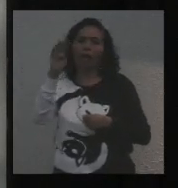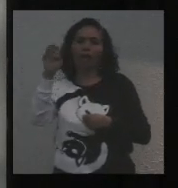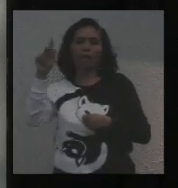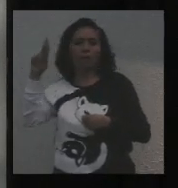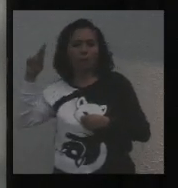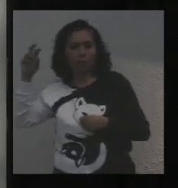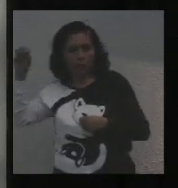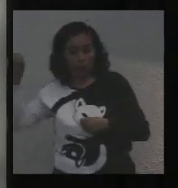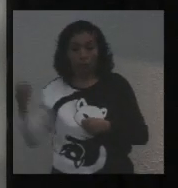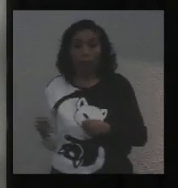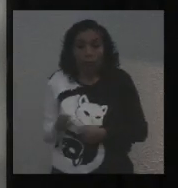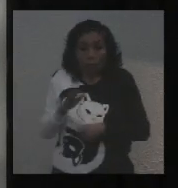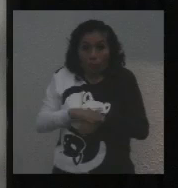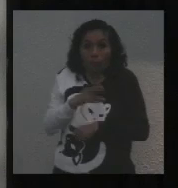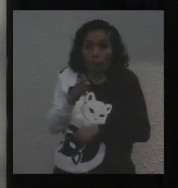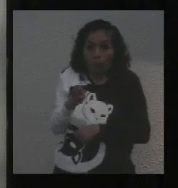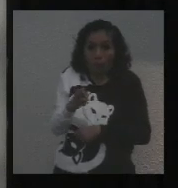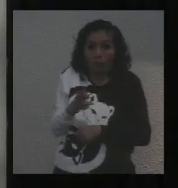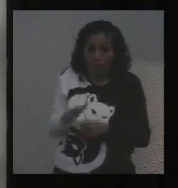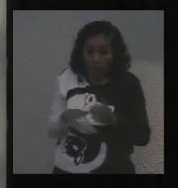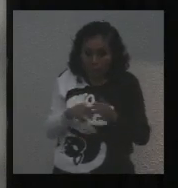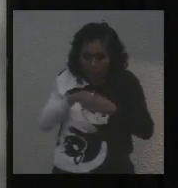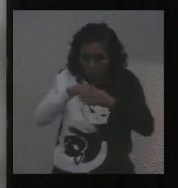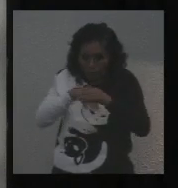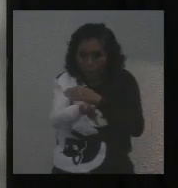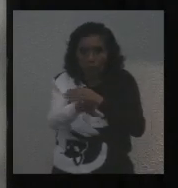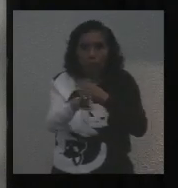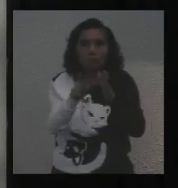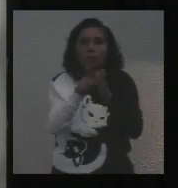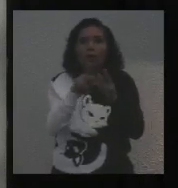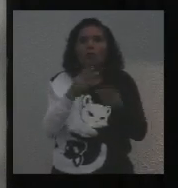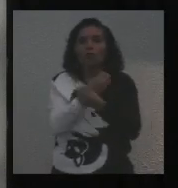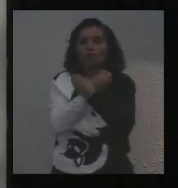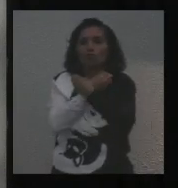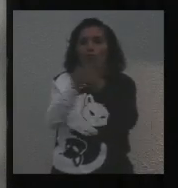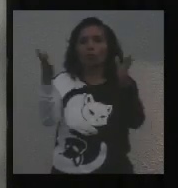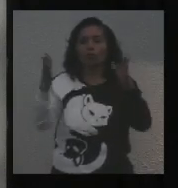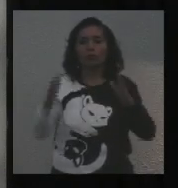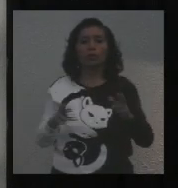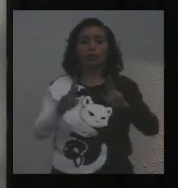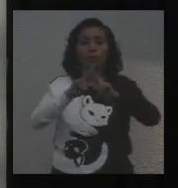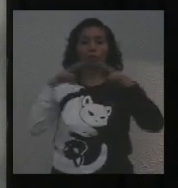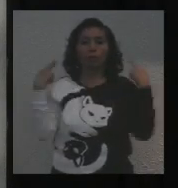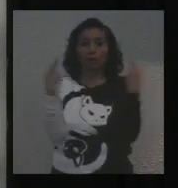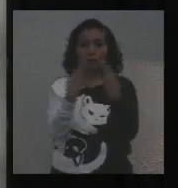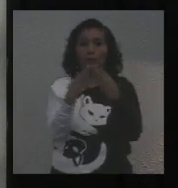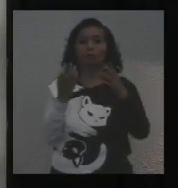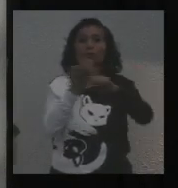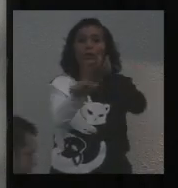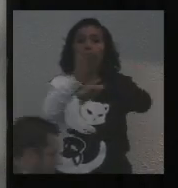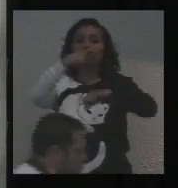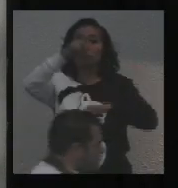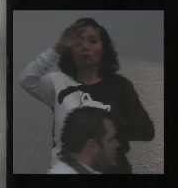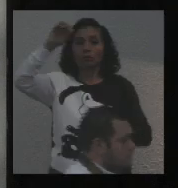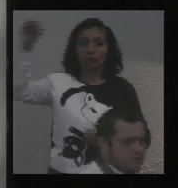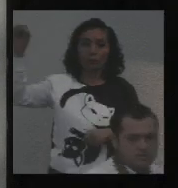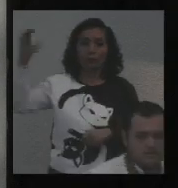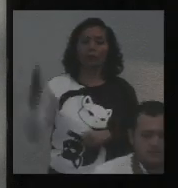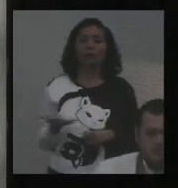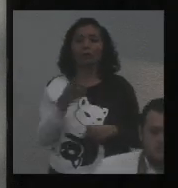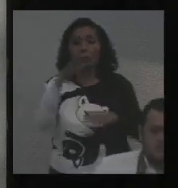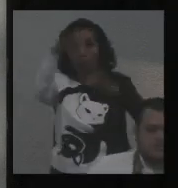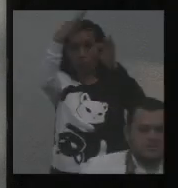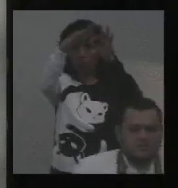Sansores. Por tanto, para que se imprima, circule y publique por bando solemne en todo el estado de Quintana Roo y para su